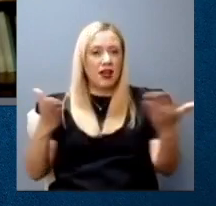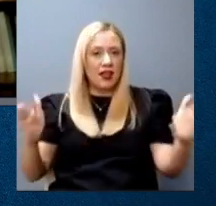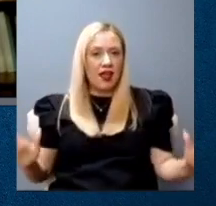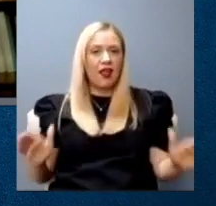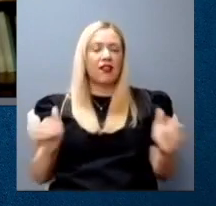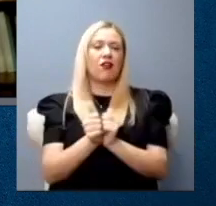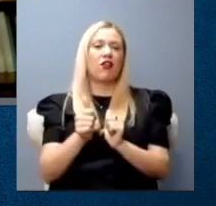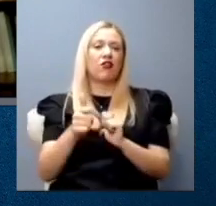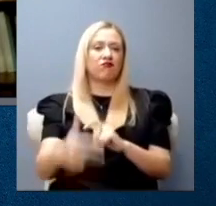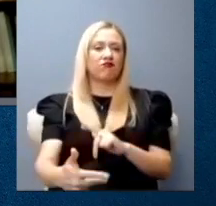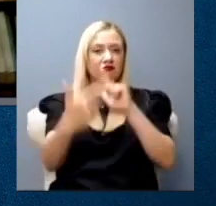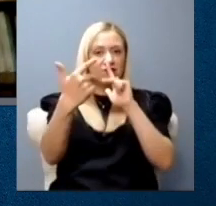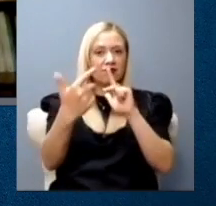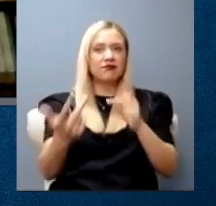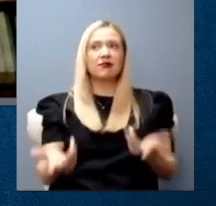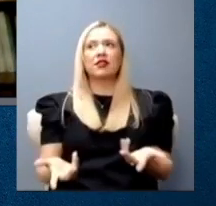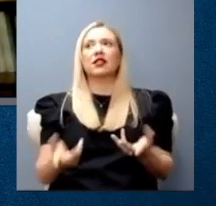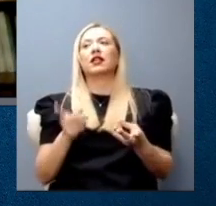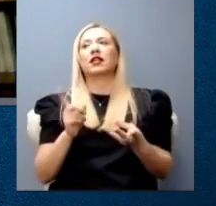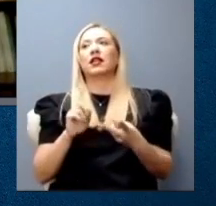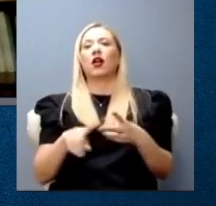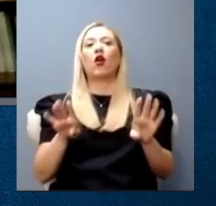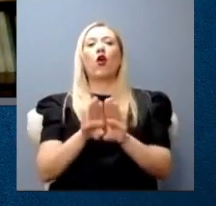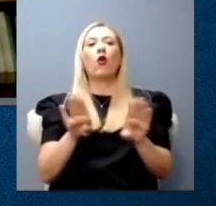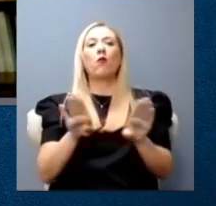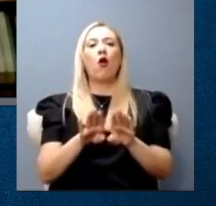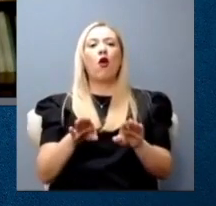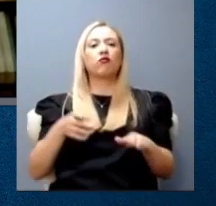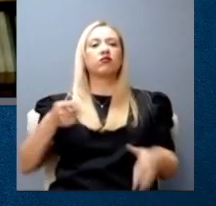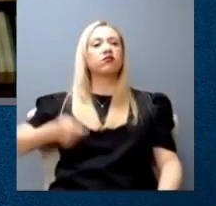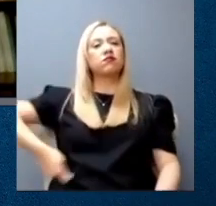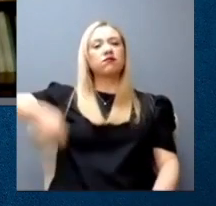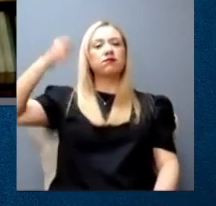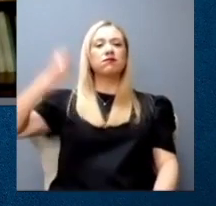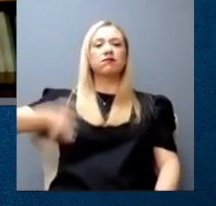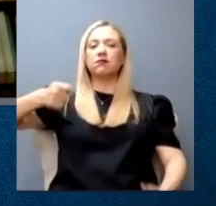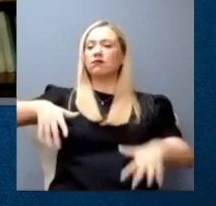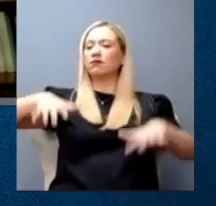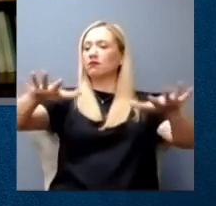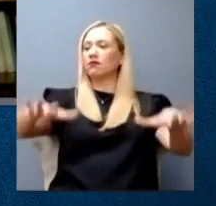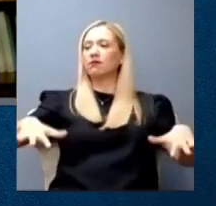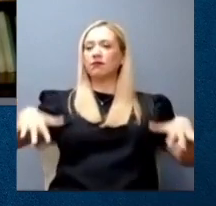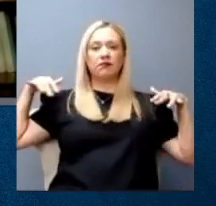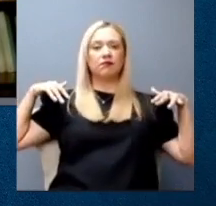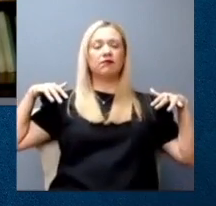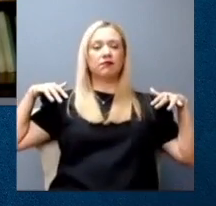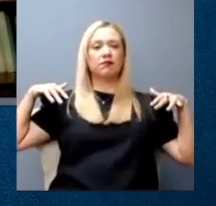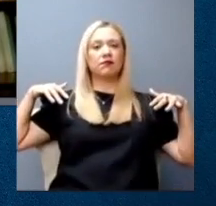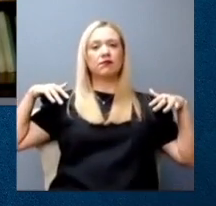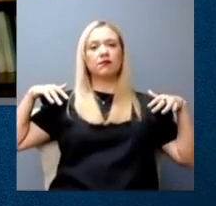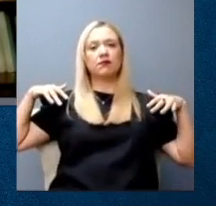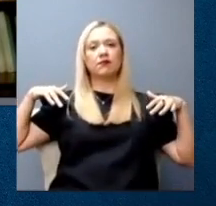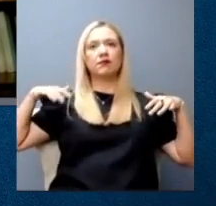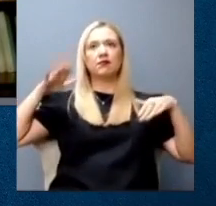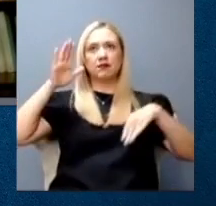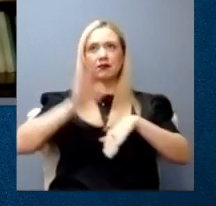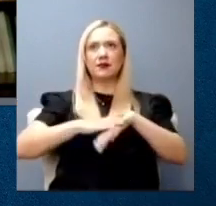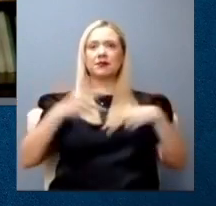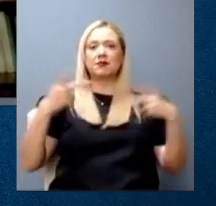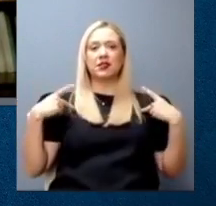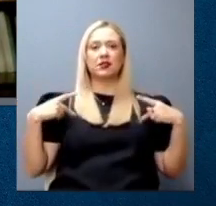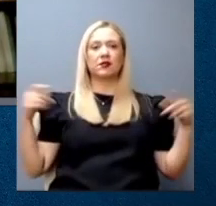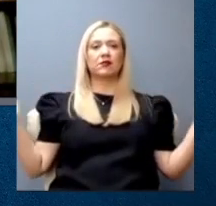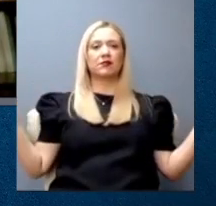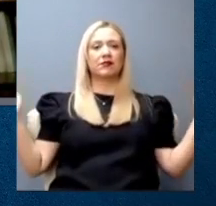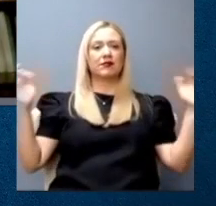virtualidad, cómo hacer una audiencia que permita una mayor representación de personas